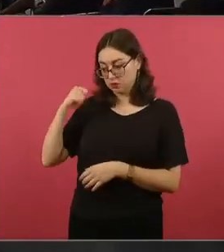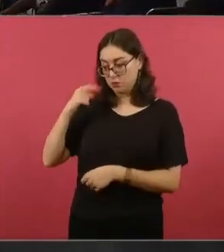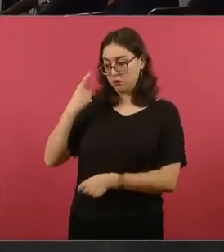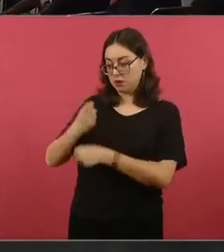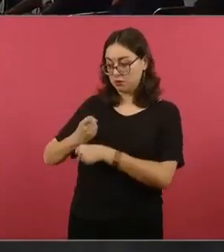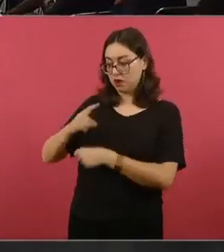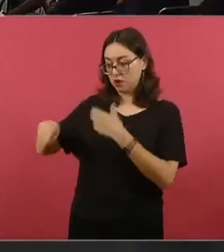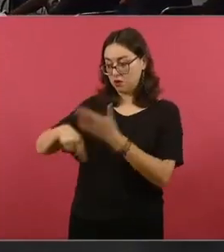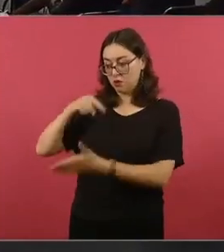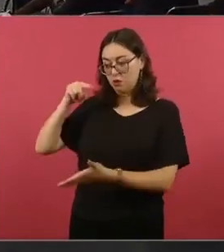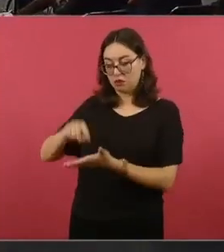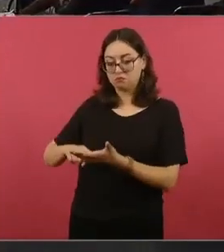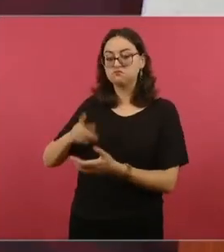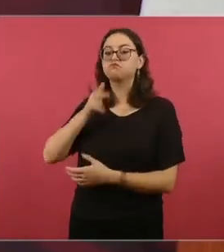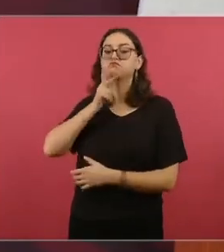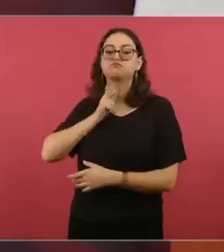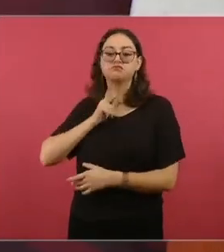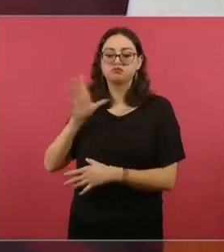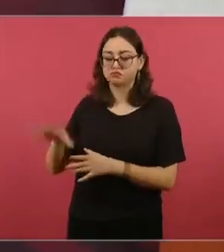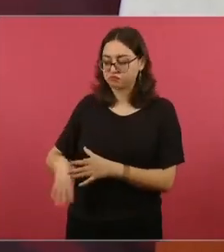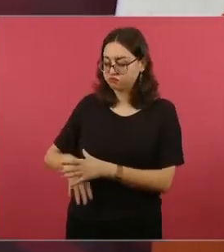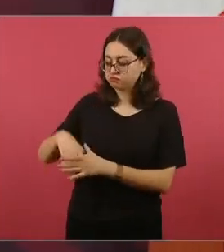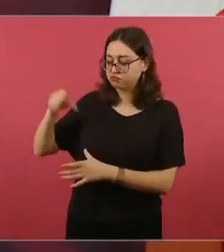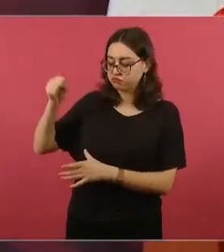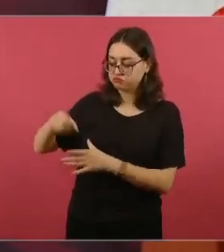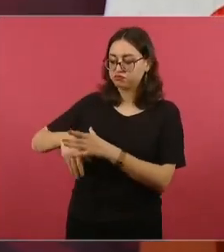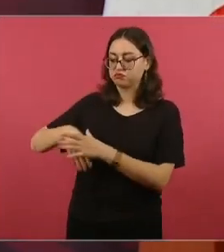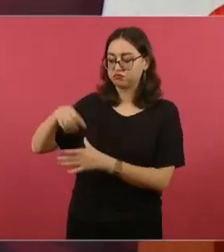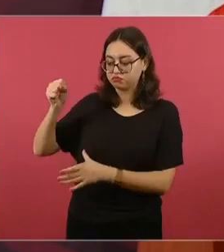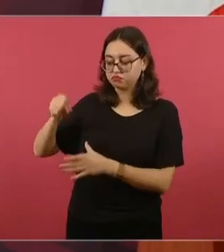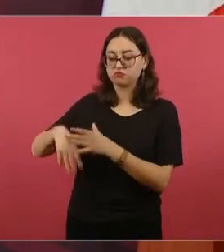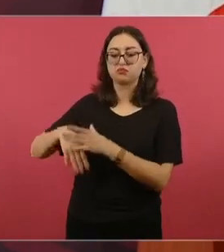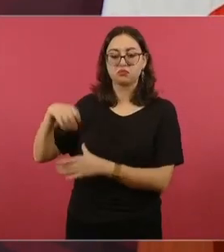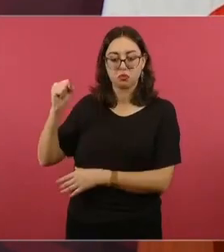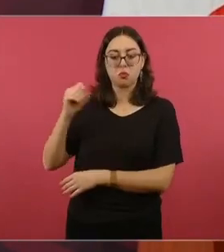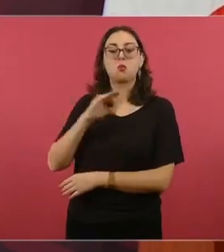se logra tener esta capacidad.